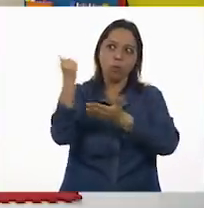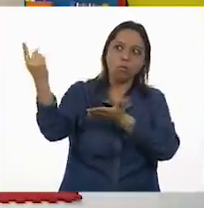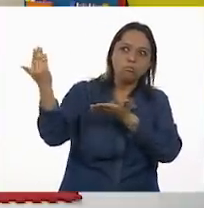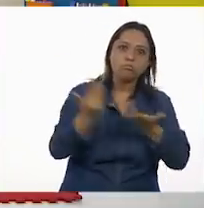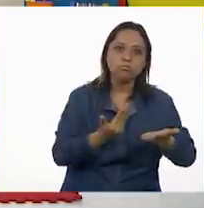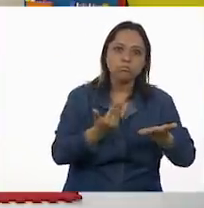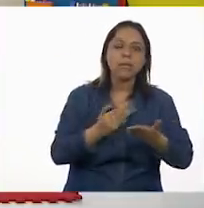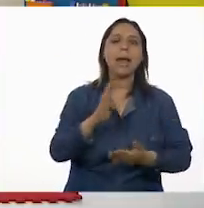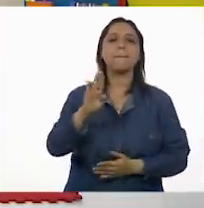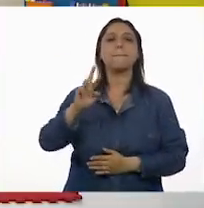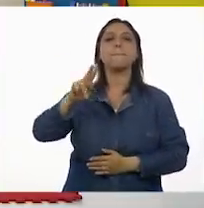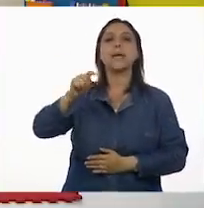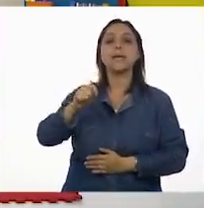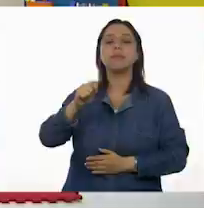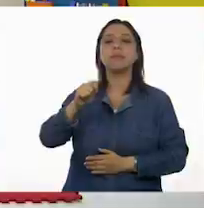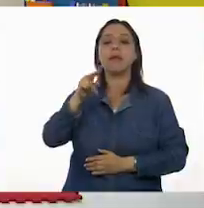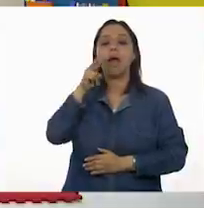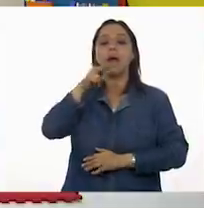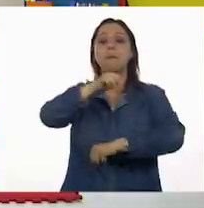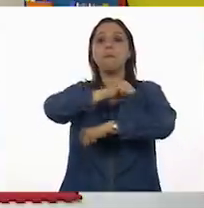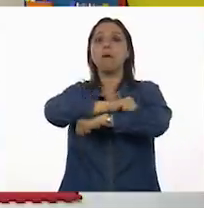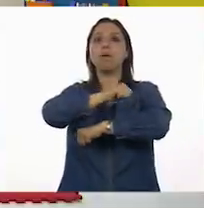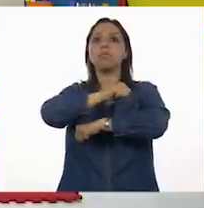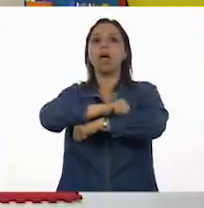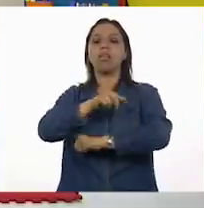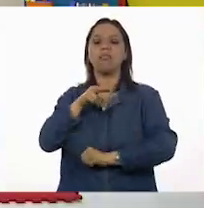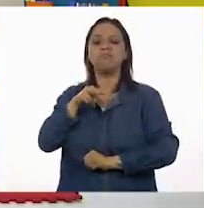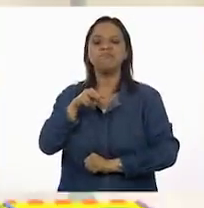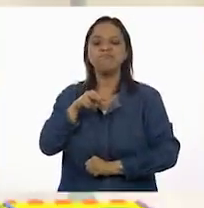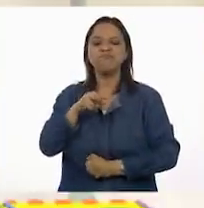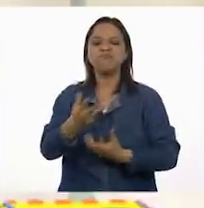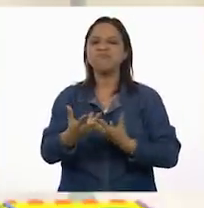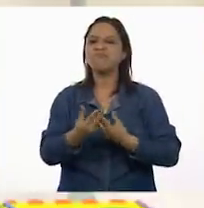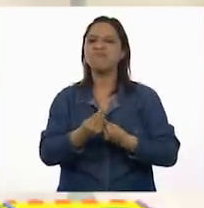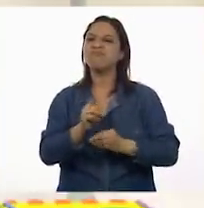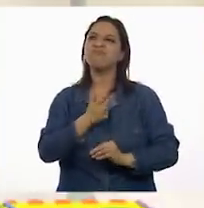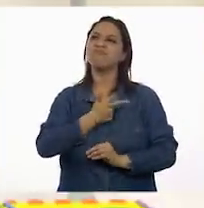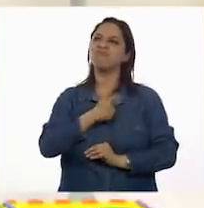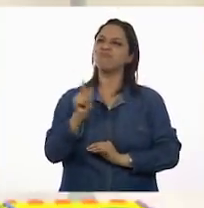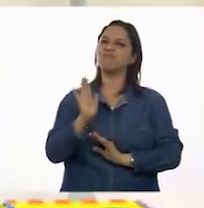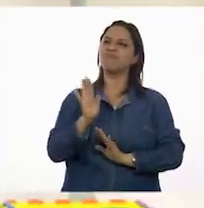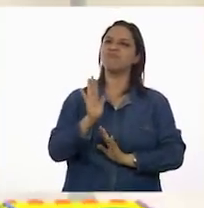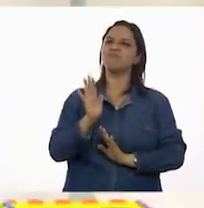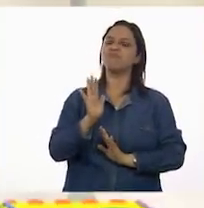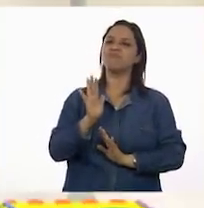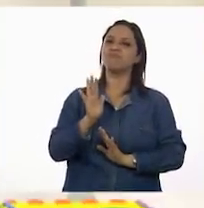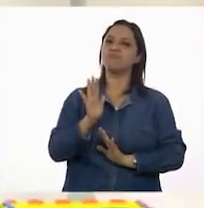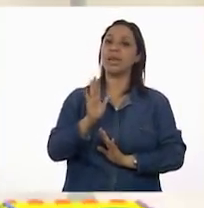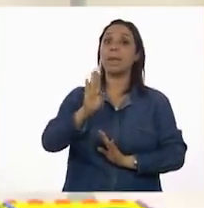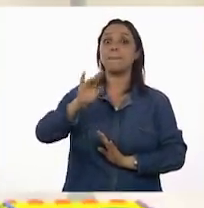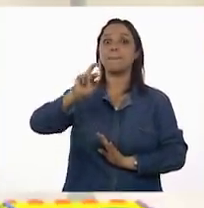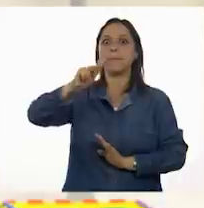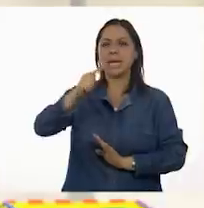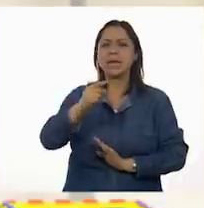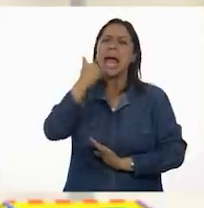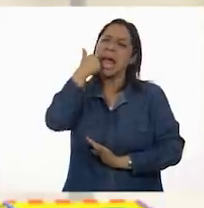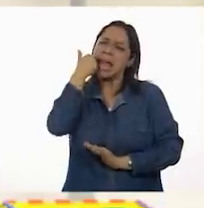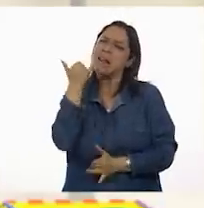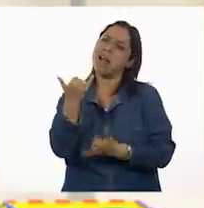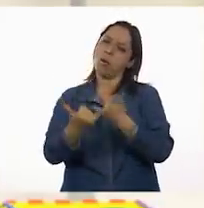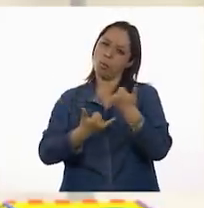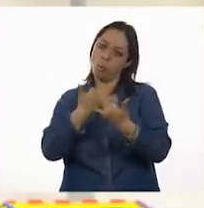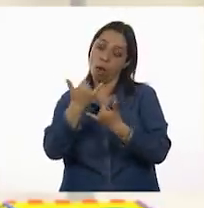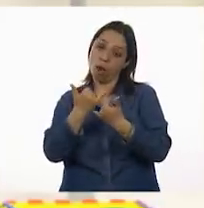Bert miraba por la ventana porque no quería convivir con él. Entonces Bert tenía ganas de jugar, pero